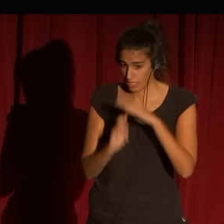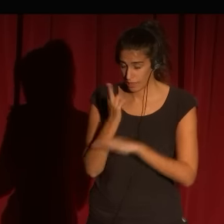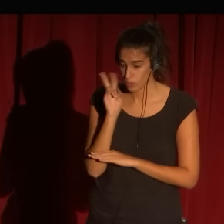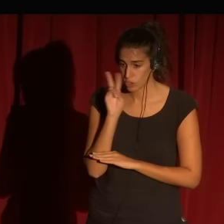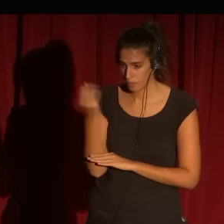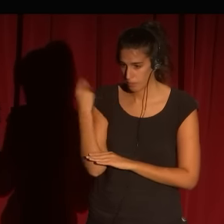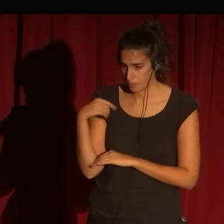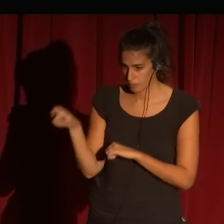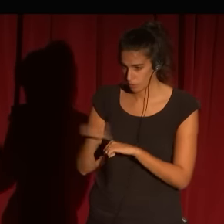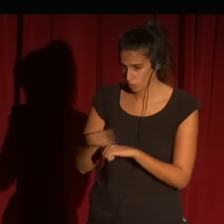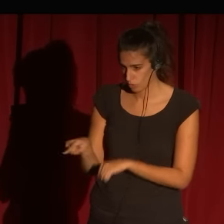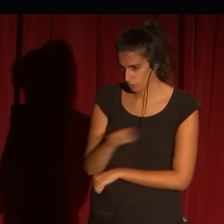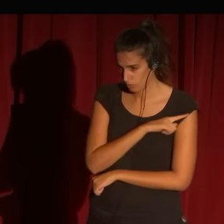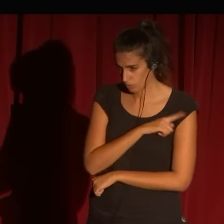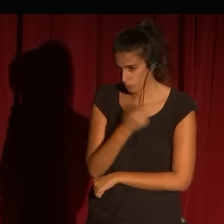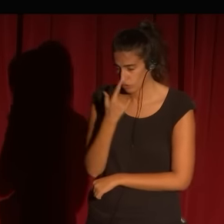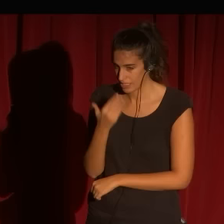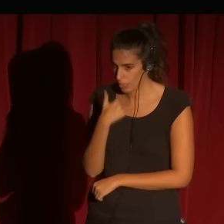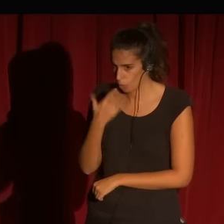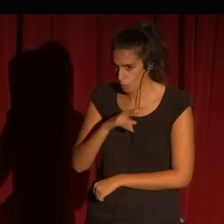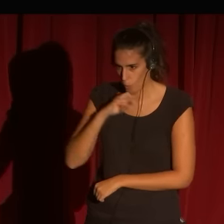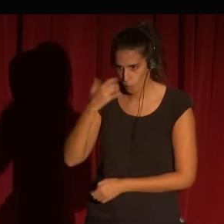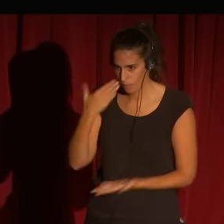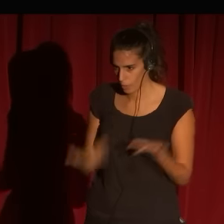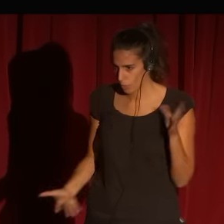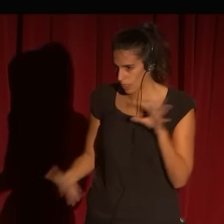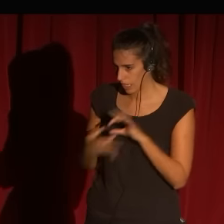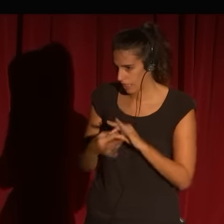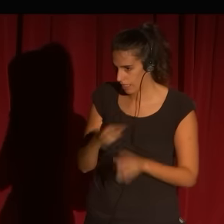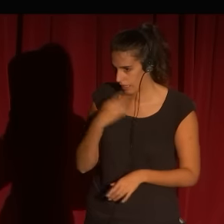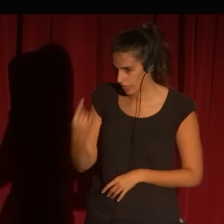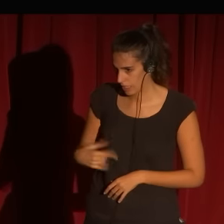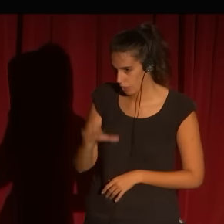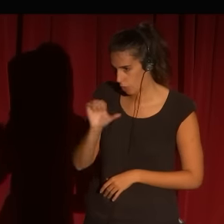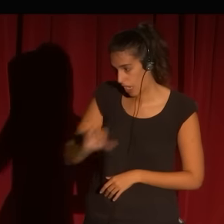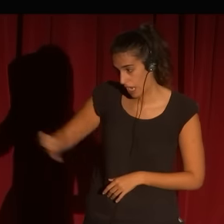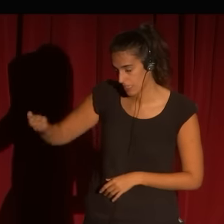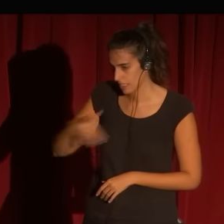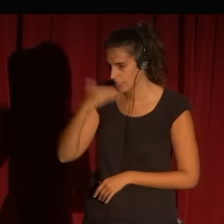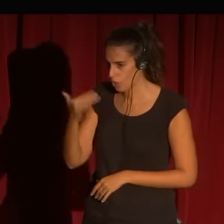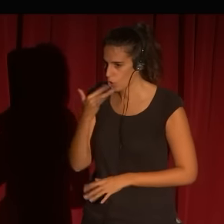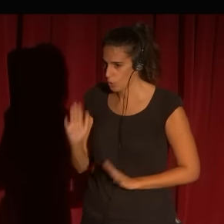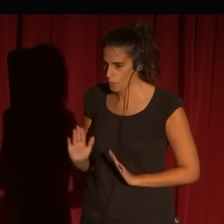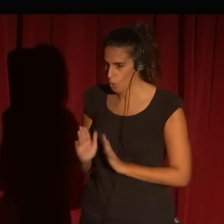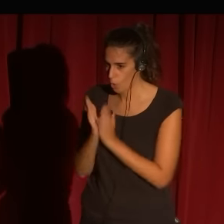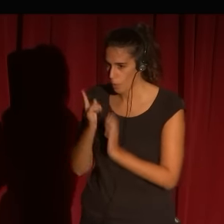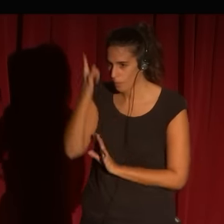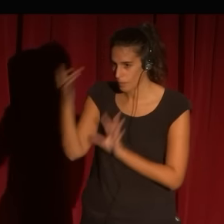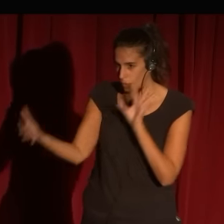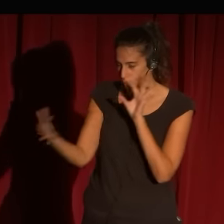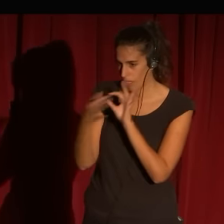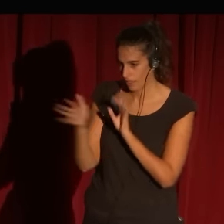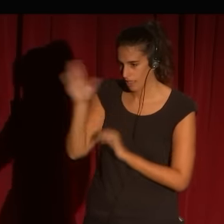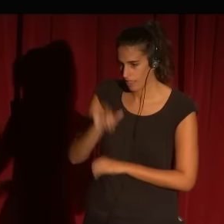ven este tipo de objetos como objetos muy preciados orientales Oriental queriendo decir algo bíblico del levante mediterráneo